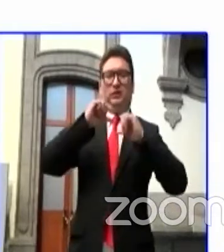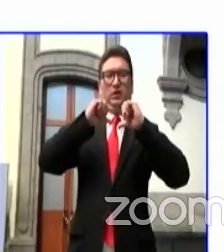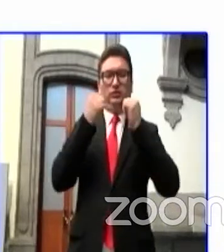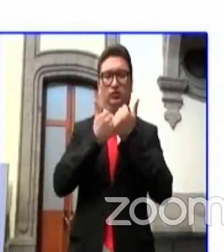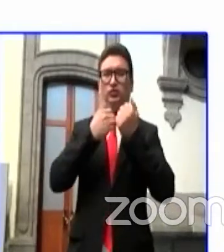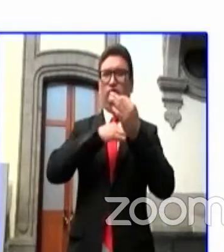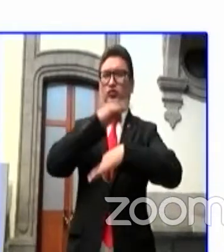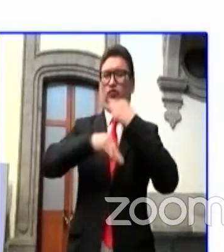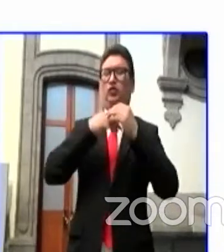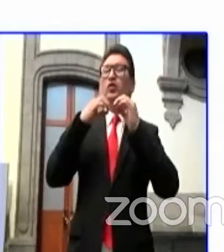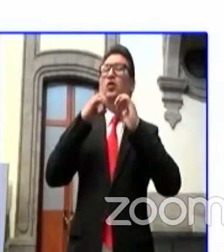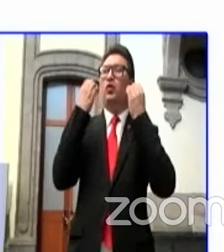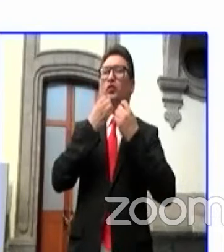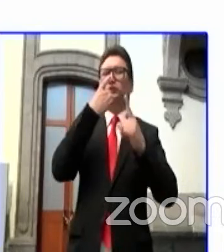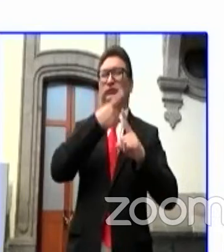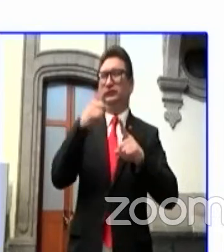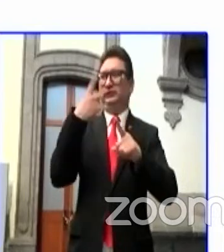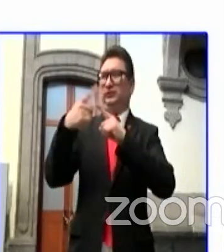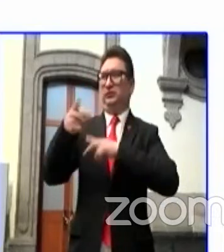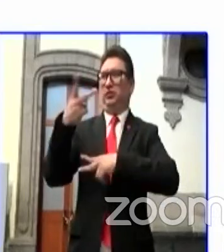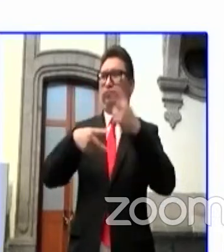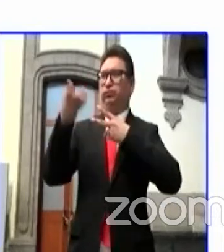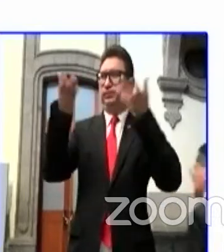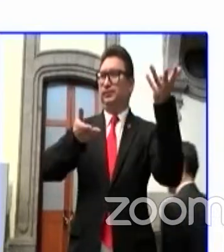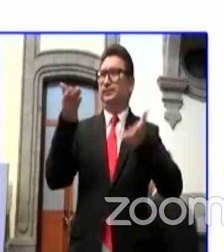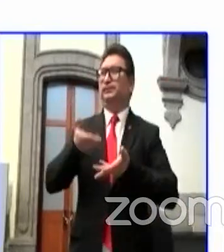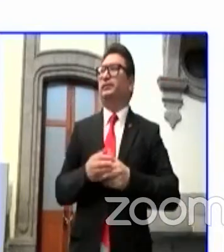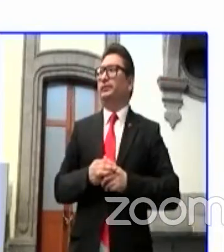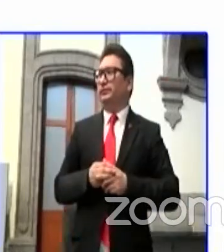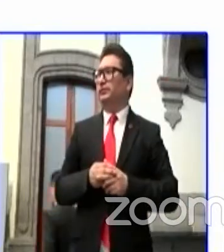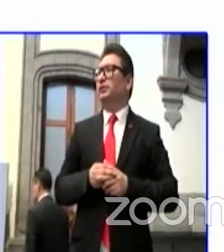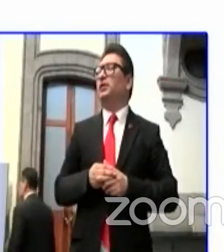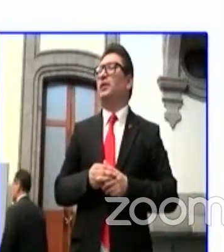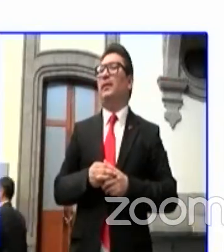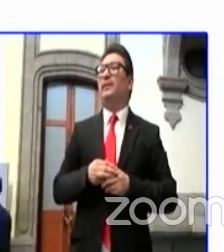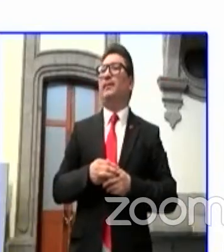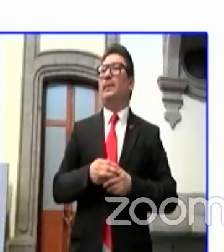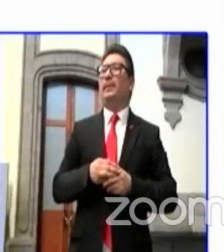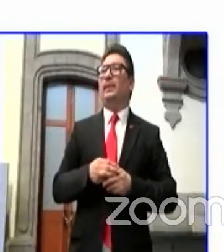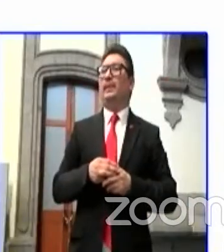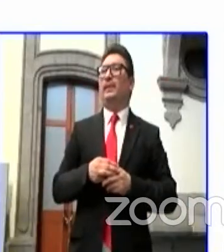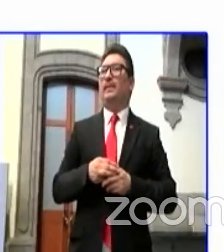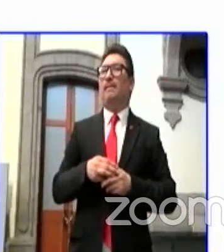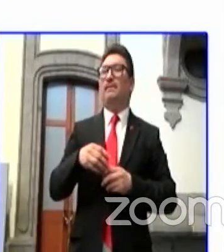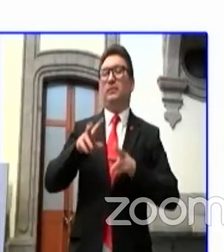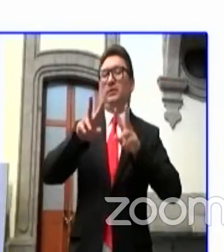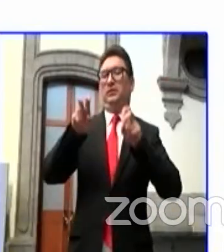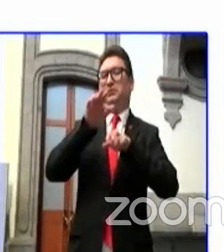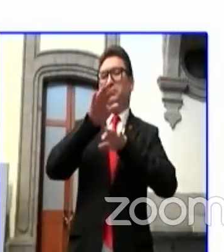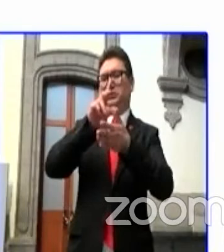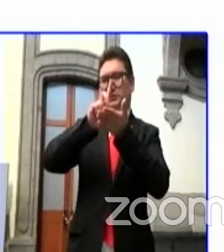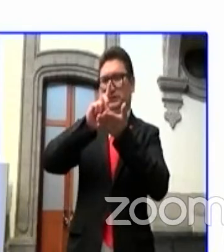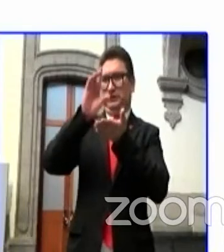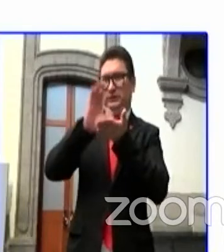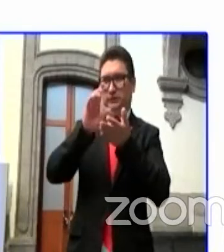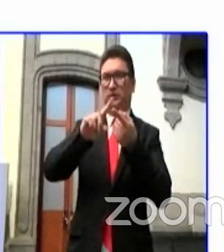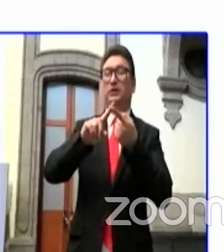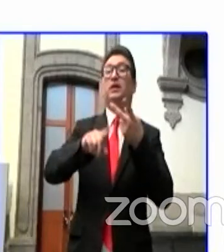todas las organizaciones de la discapacidad. Pero también